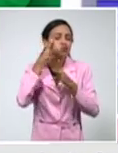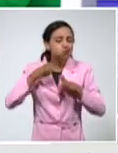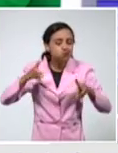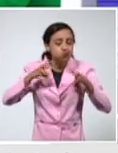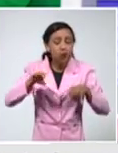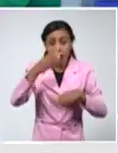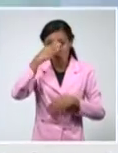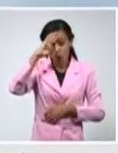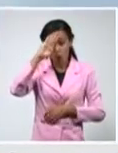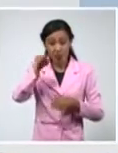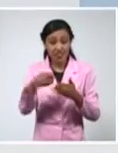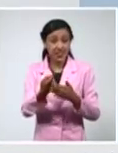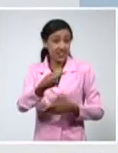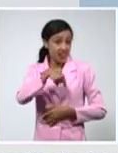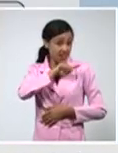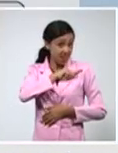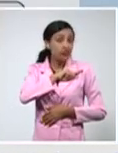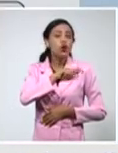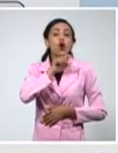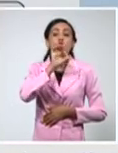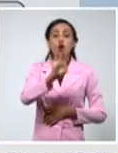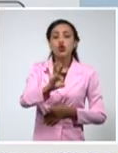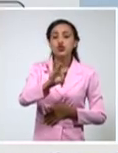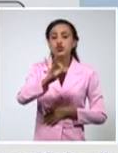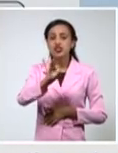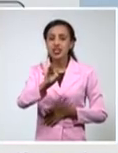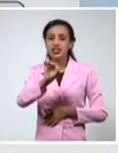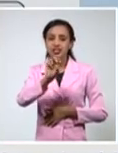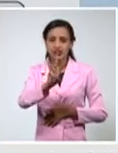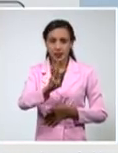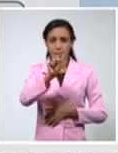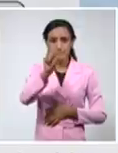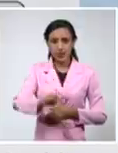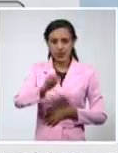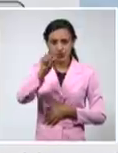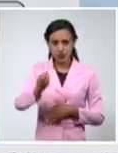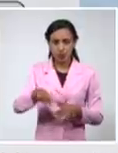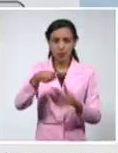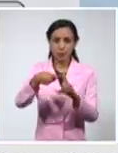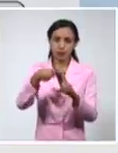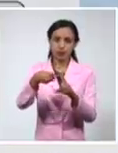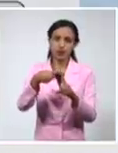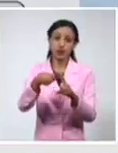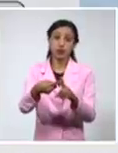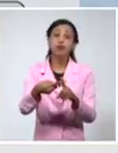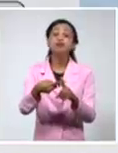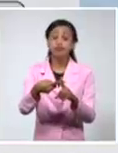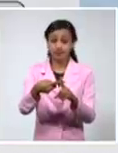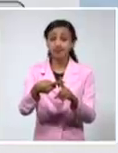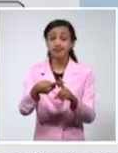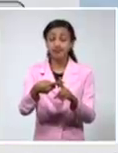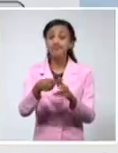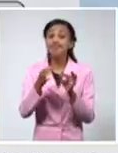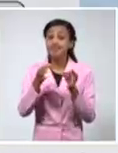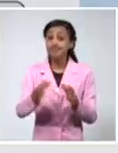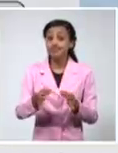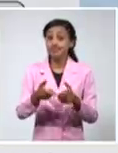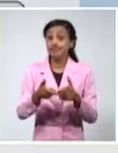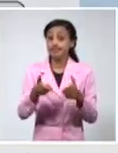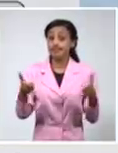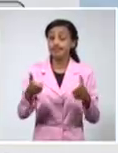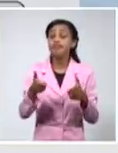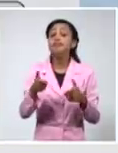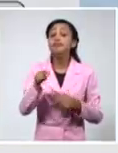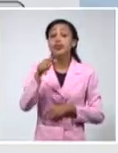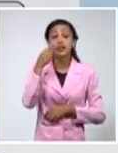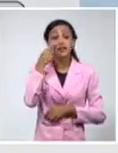ayer 873 personas con COVID-19. Estamos hablando incluso con un incremento